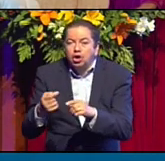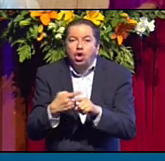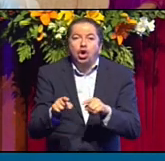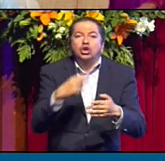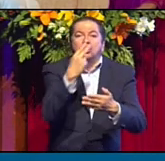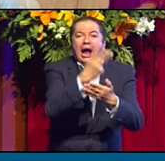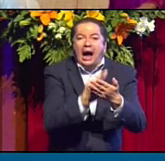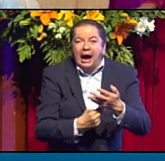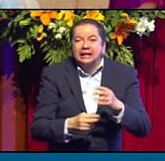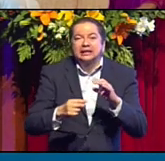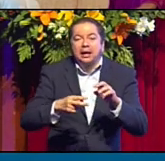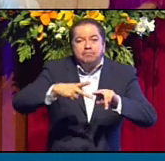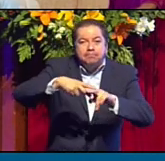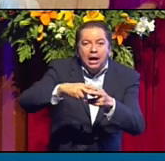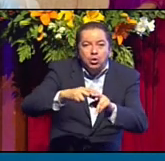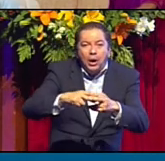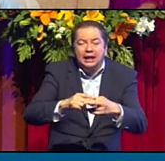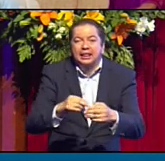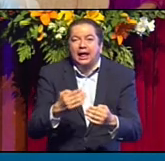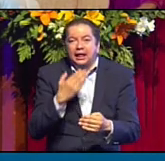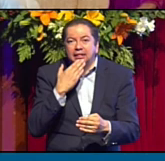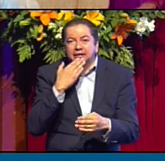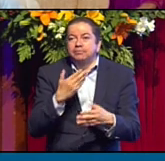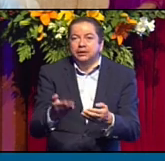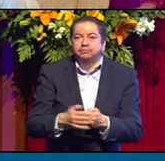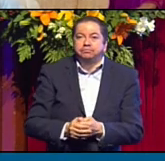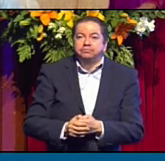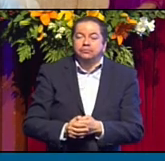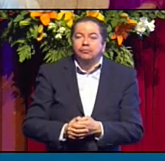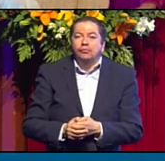y manualidades de personas del centro de día en nuestra casa,